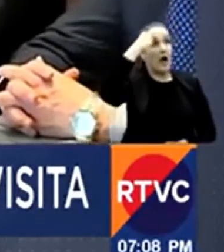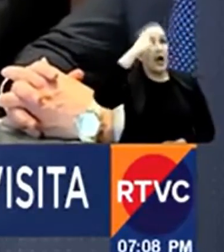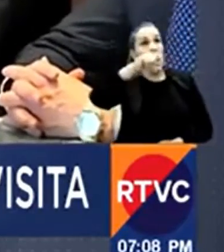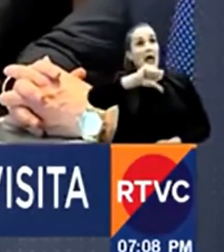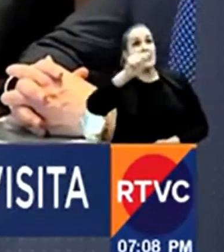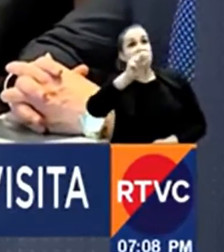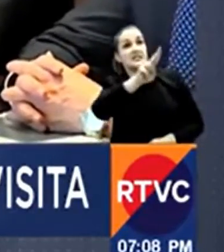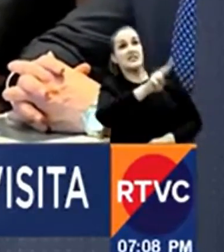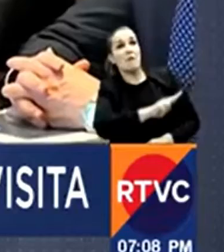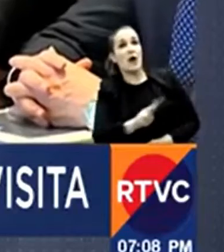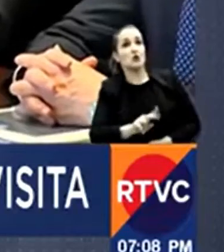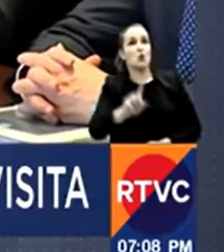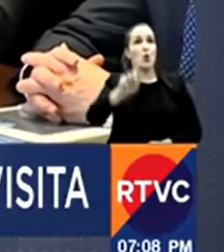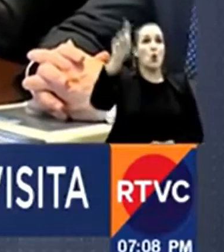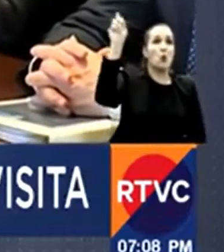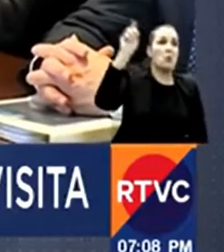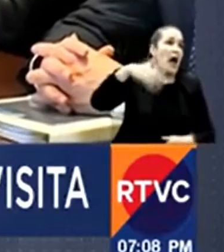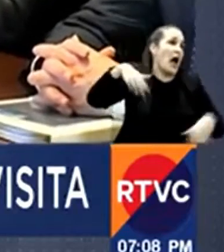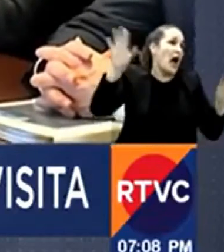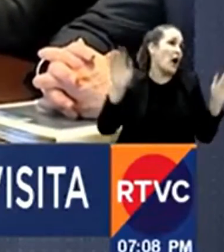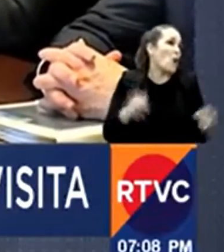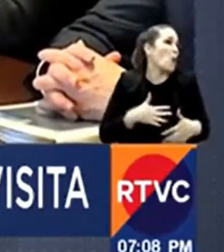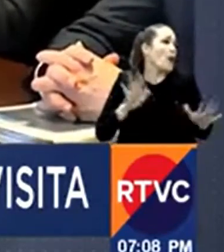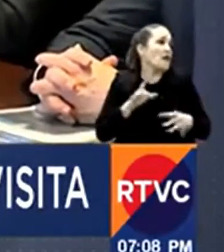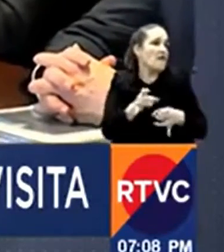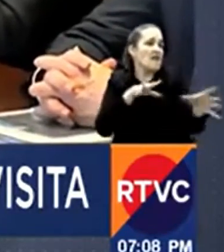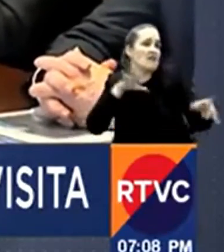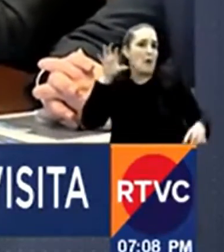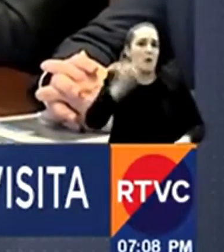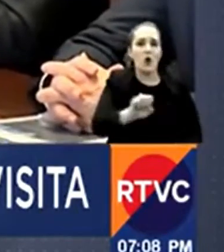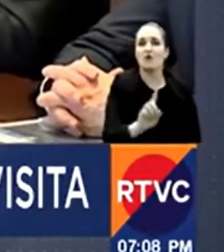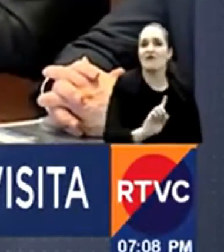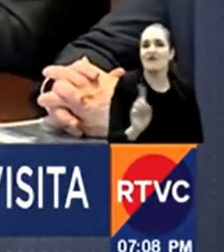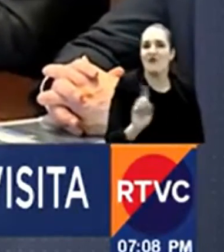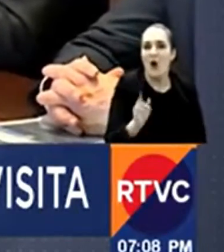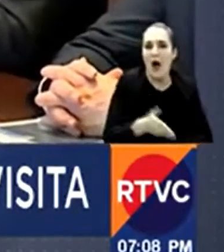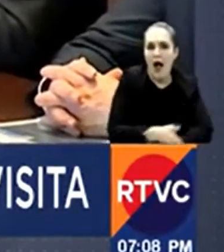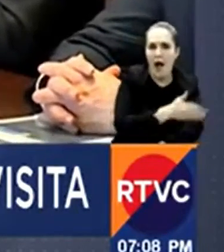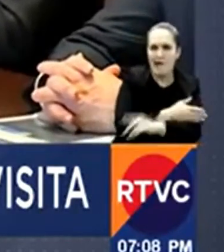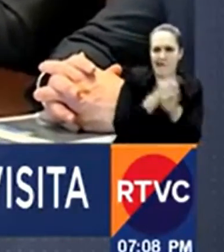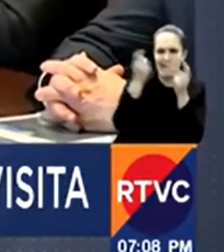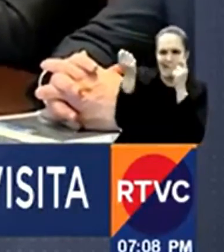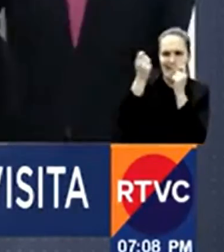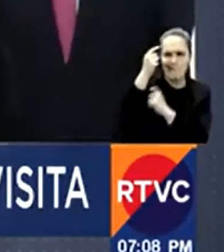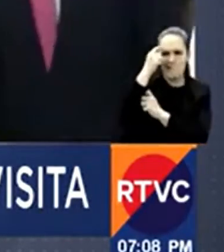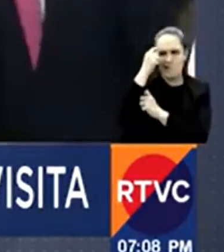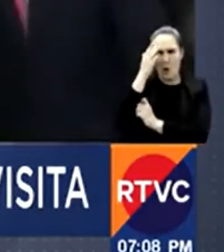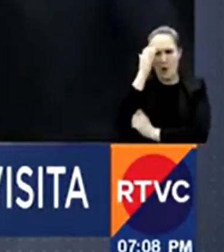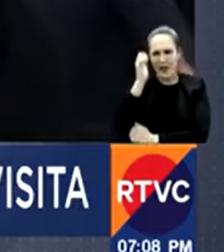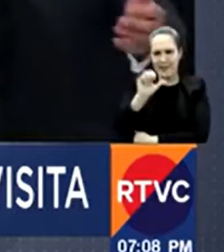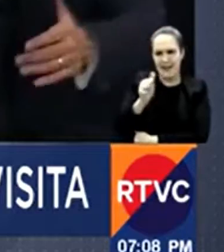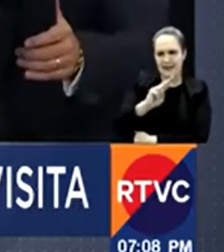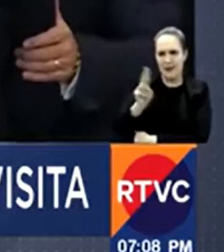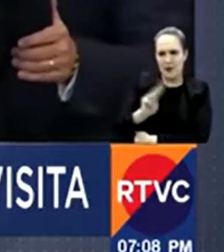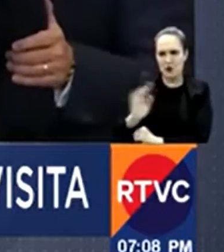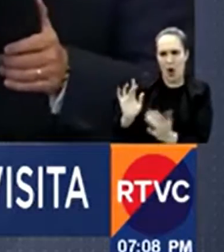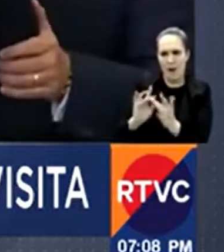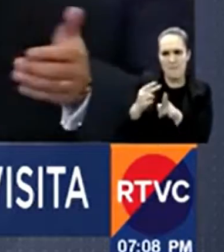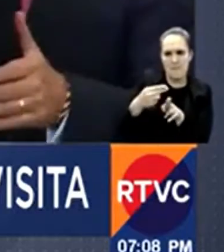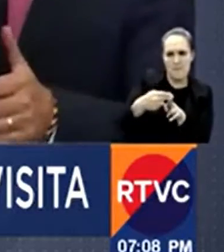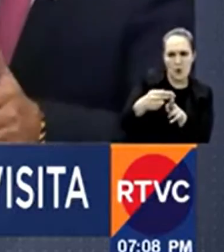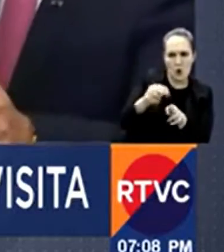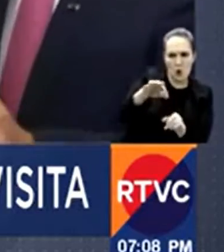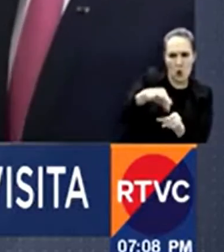al azar, sino que fue una selección muy bien pensada. Quiere